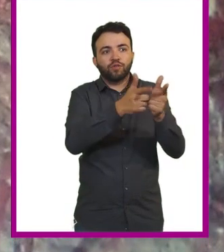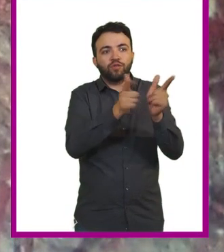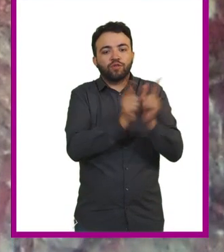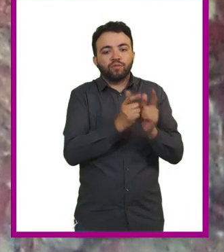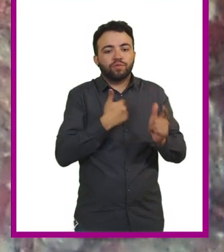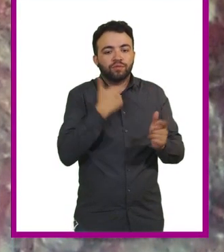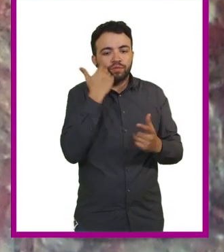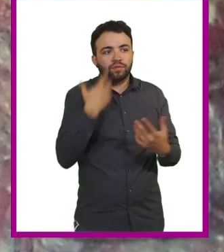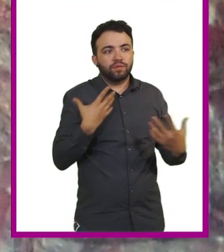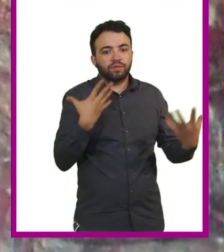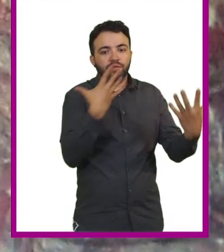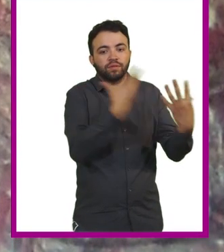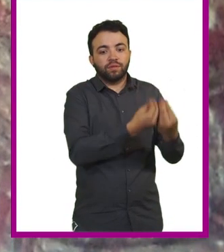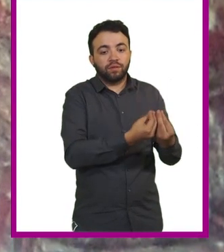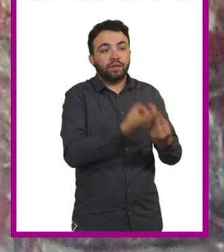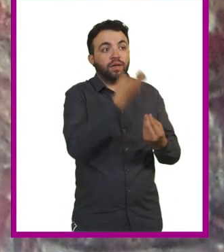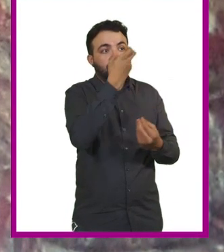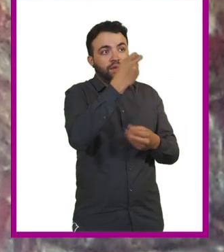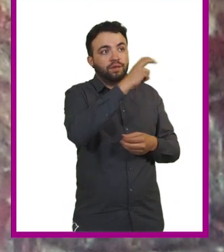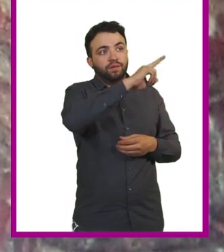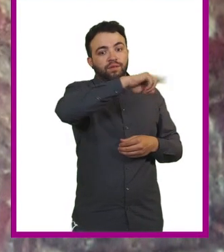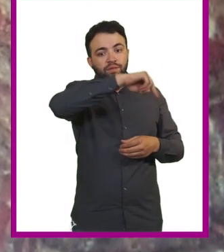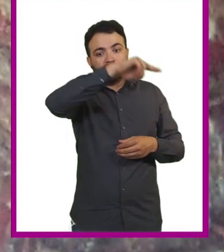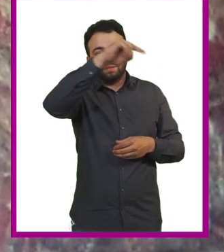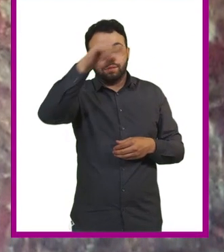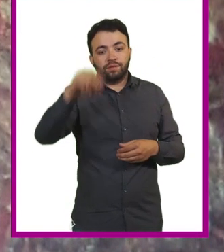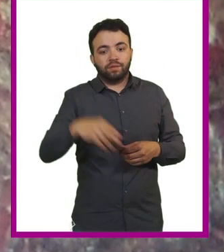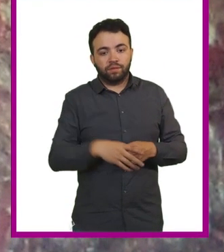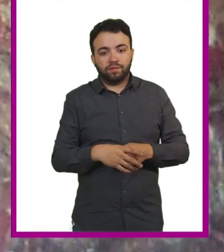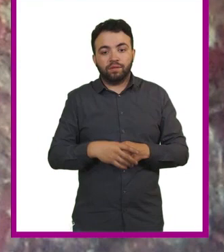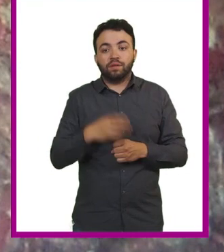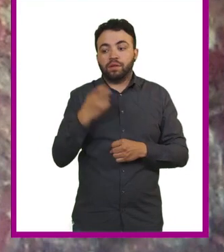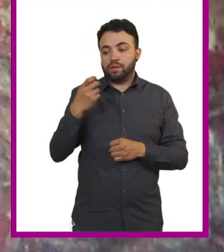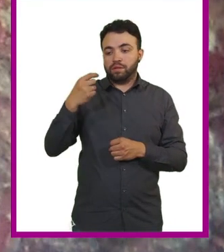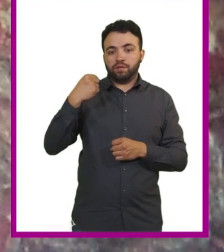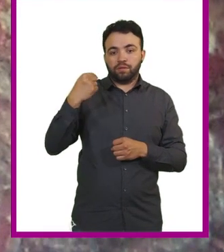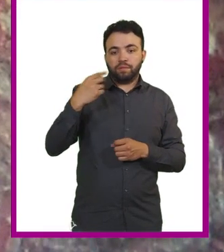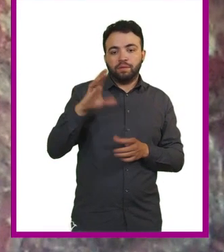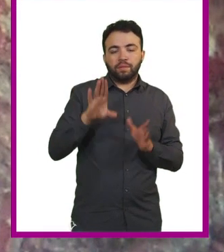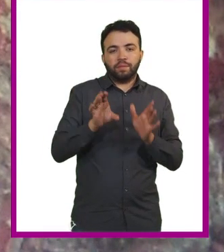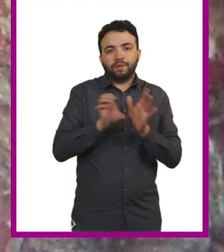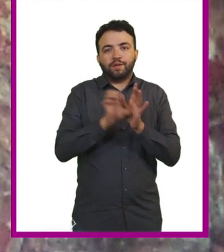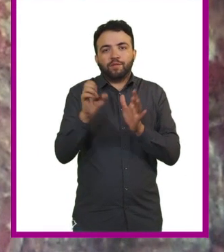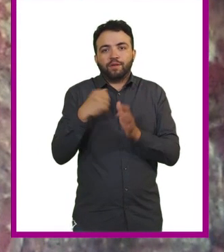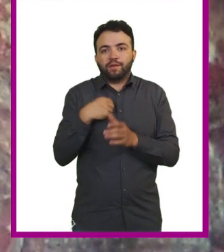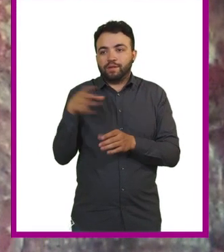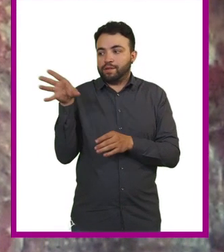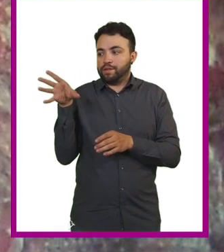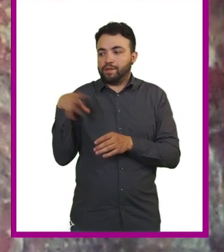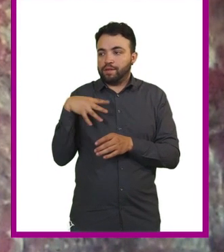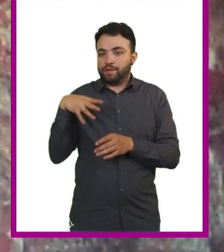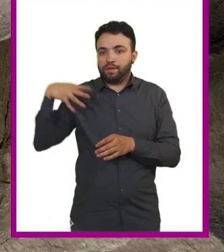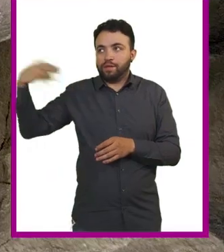de plasmarse ellos mismos en las paredes, y también como un